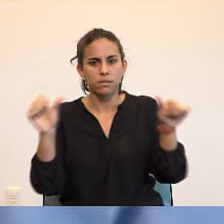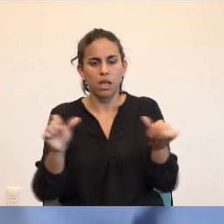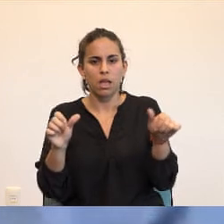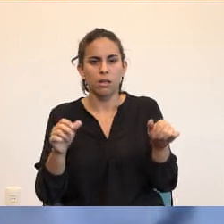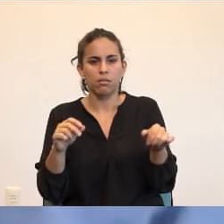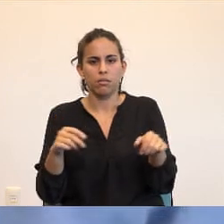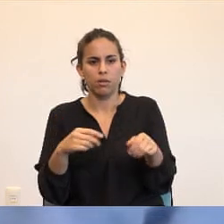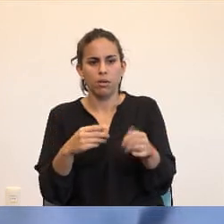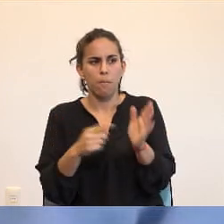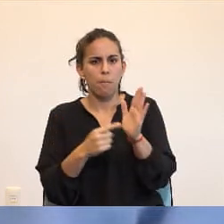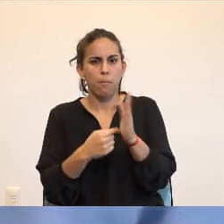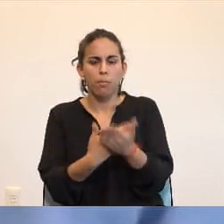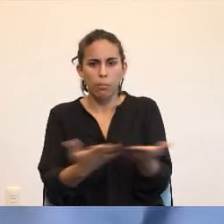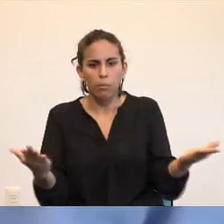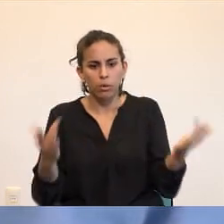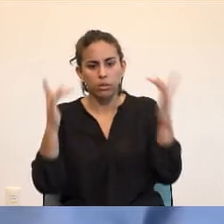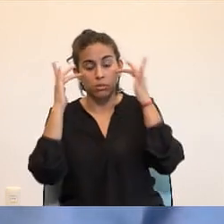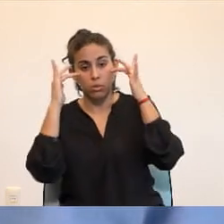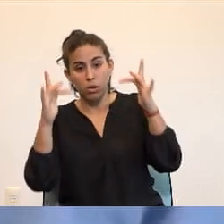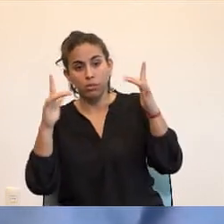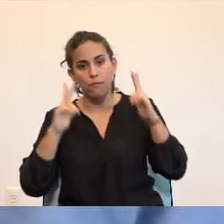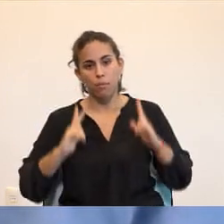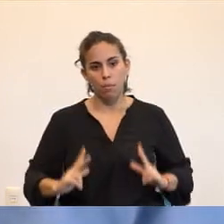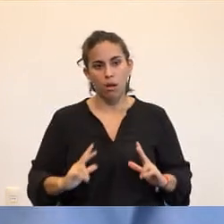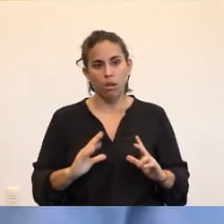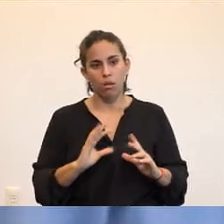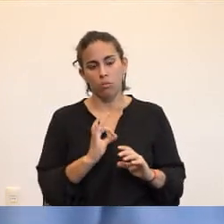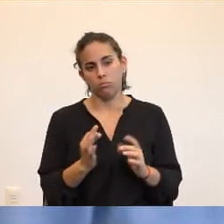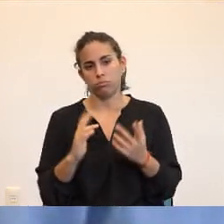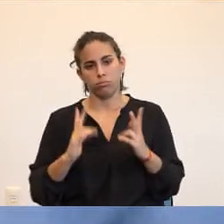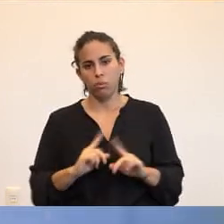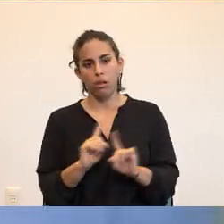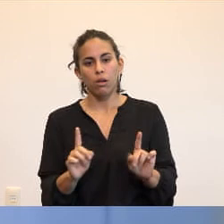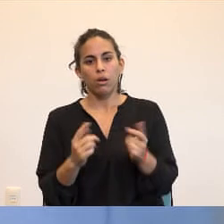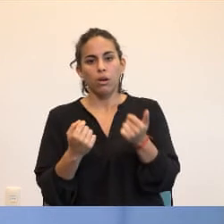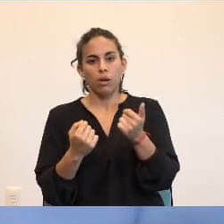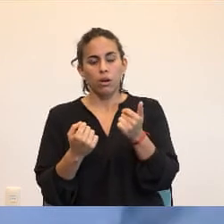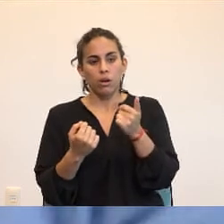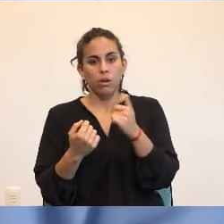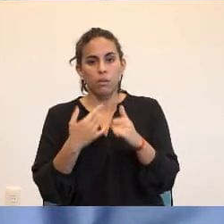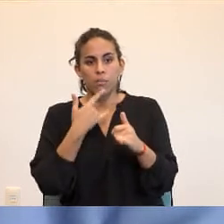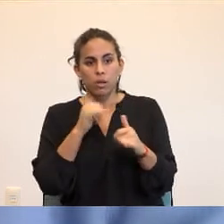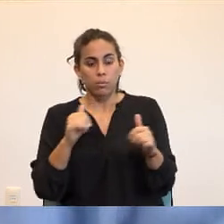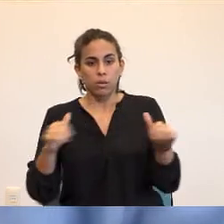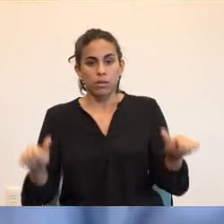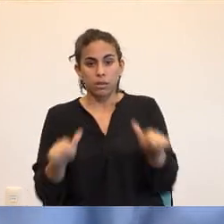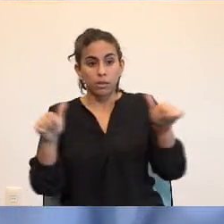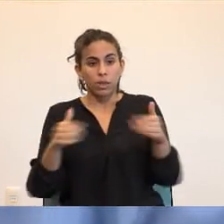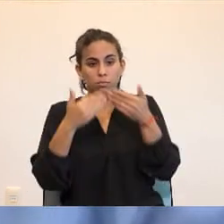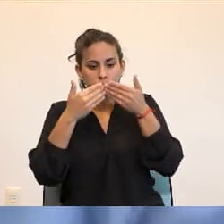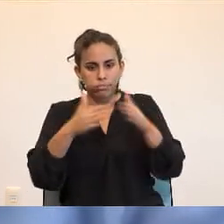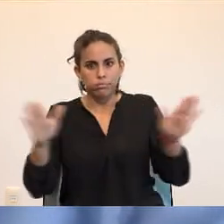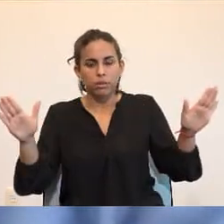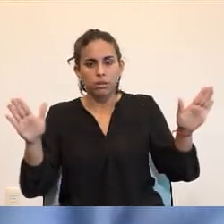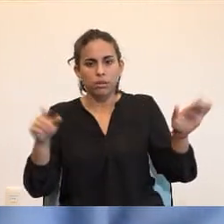propuestas formativas en educación formal, no formal o informal. Creo que las actividades abren un gran camino. Para